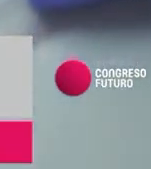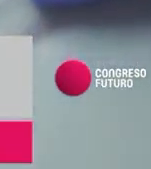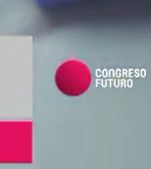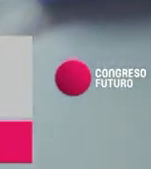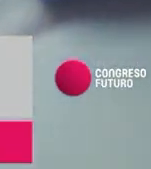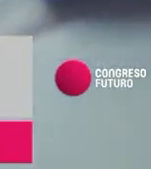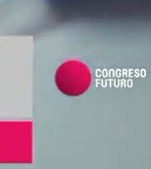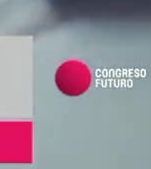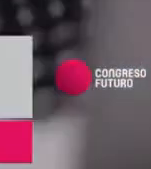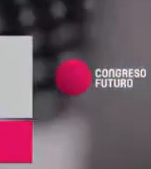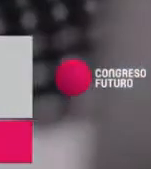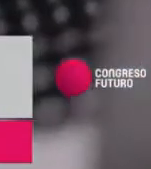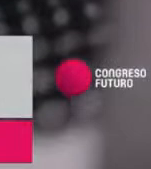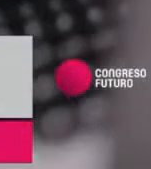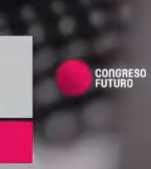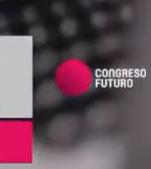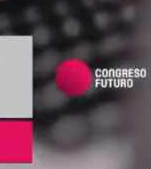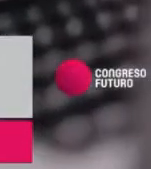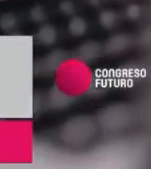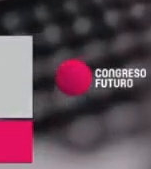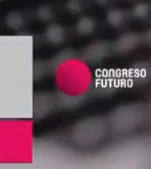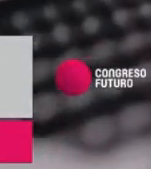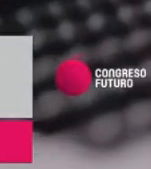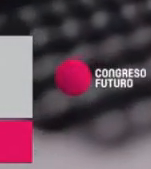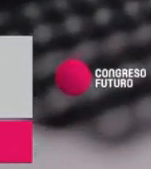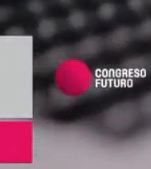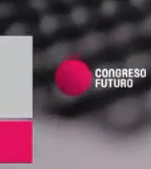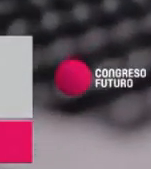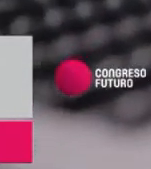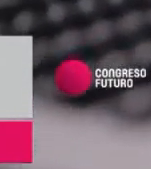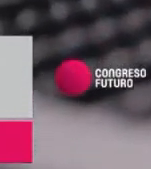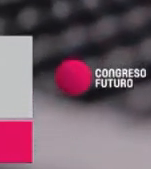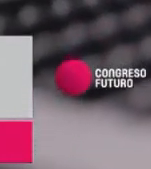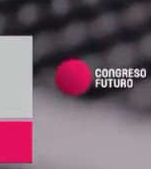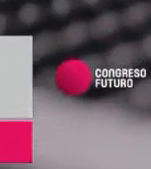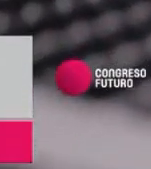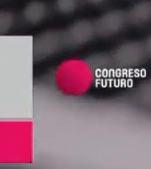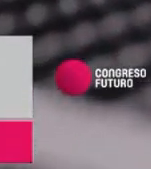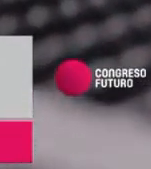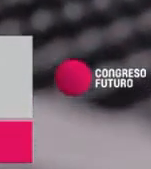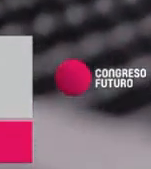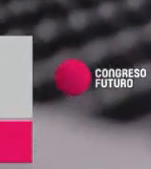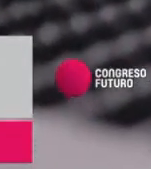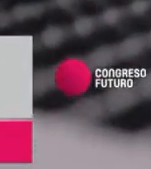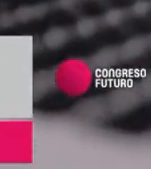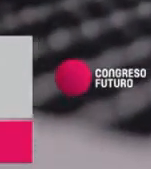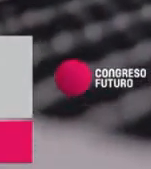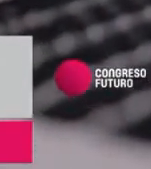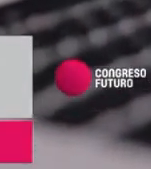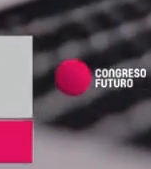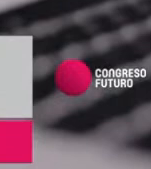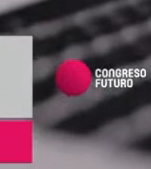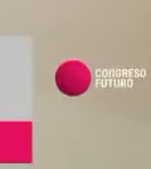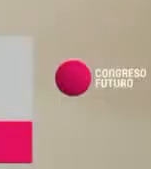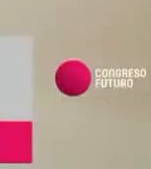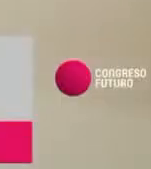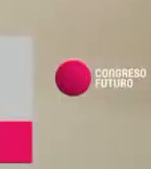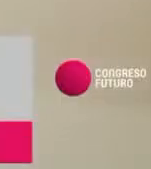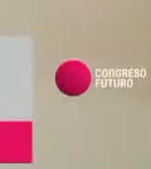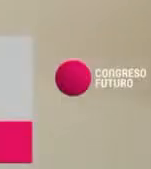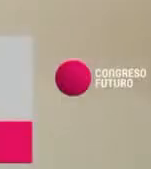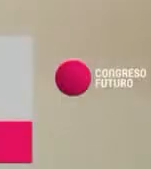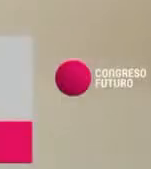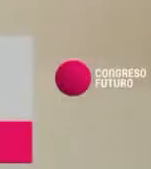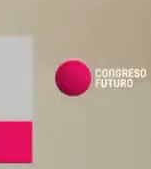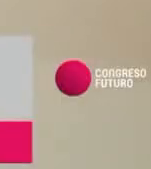y renovó el trabajo del Instituto Milenio de Inmunología e Inmunoterapia, el IMI. Los institutos ganadores van a recibir financiamiento cercano a